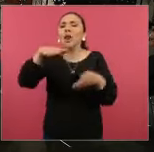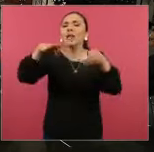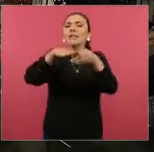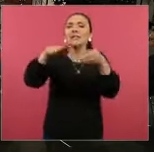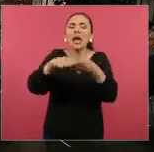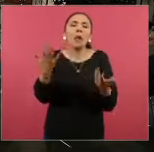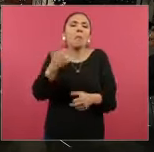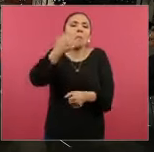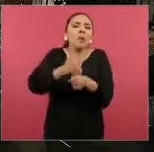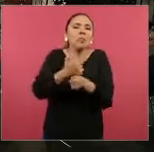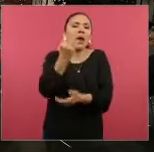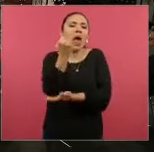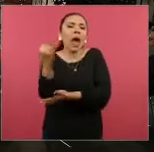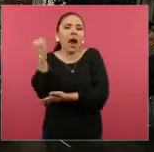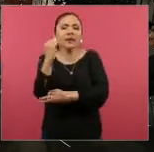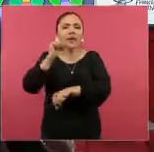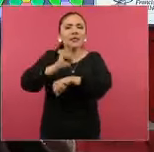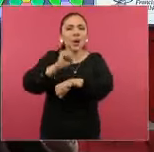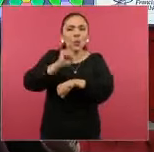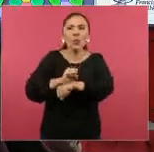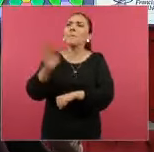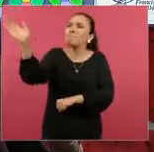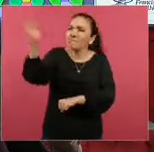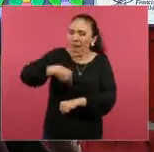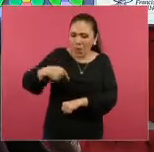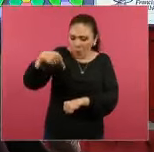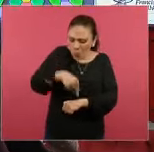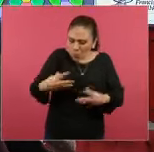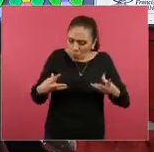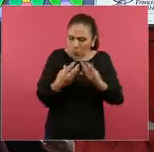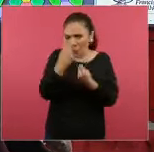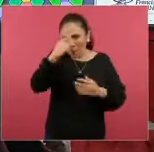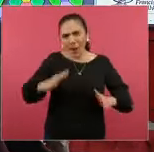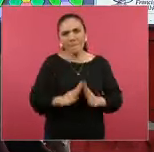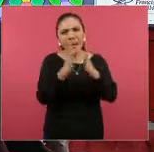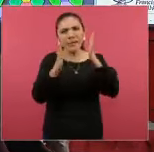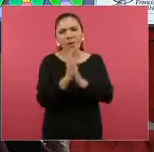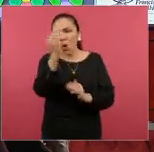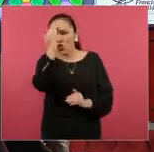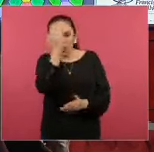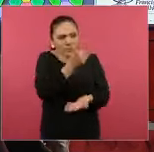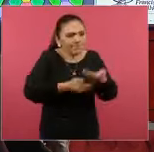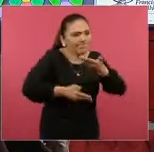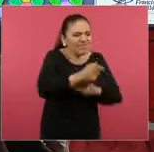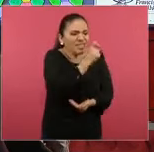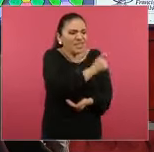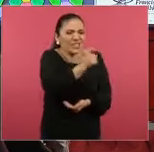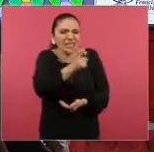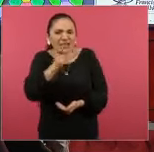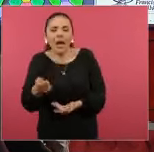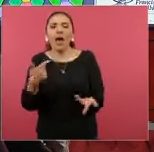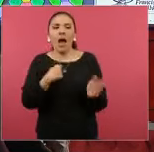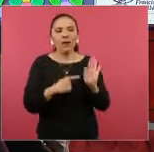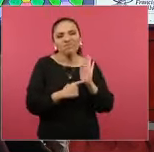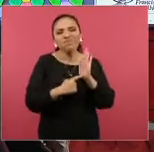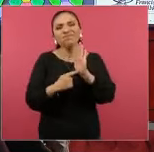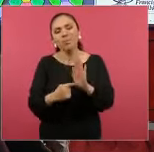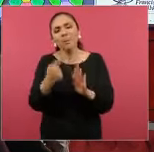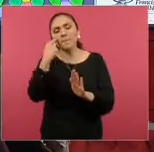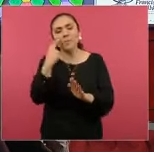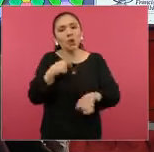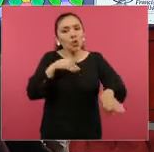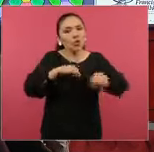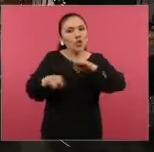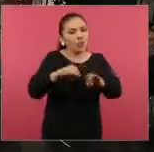de primaria, de preescolar, de secundaria, que vengan, participen, se involucren, conozcan, que vean todo lo que hicimos en